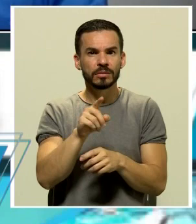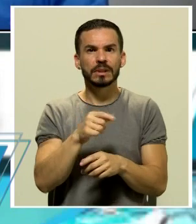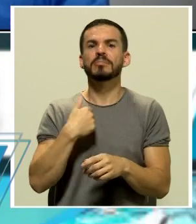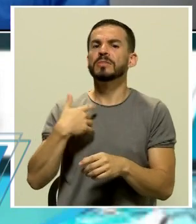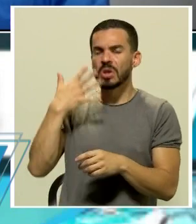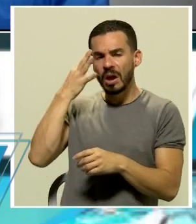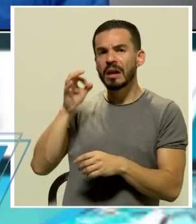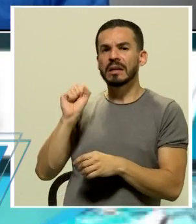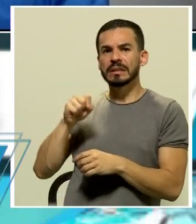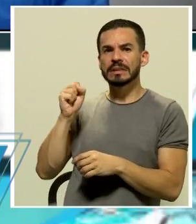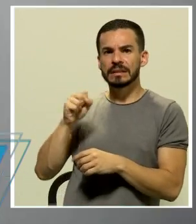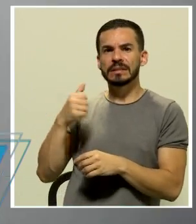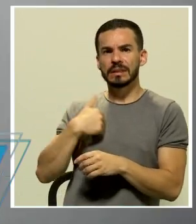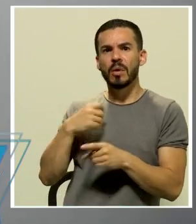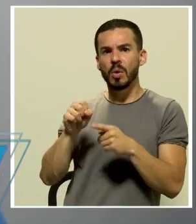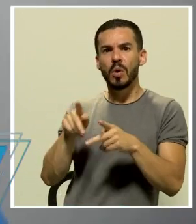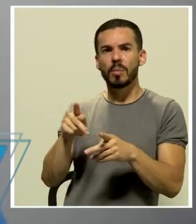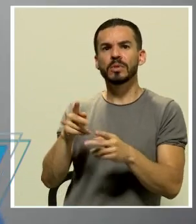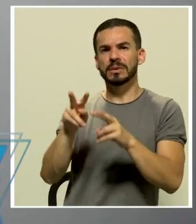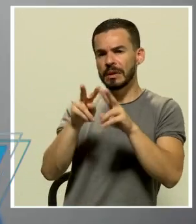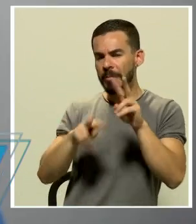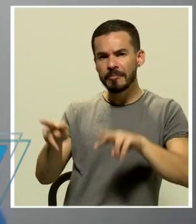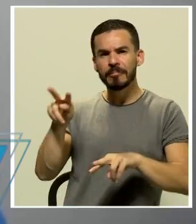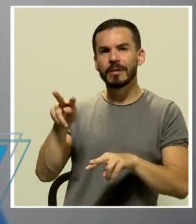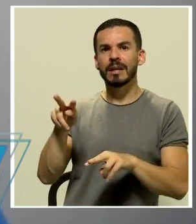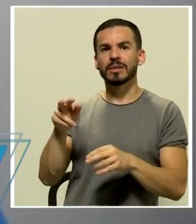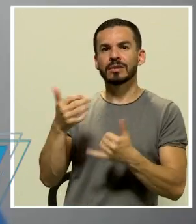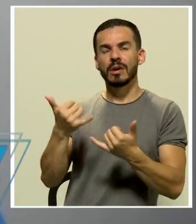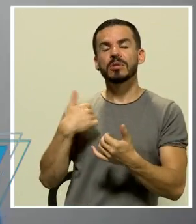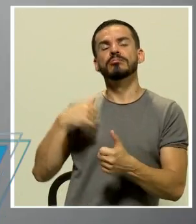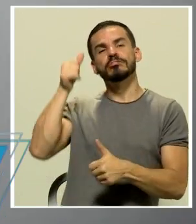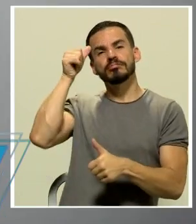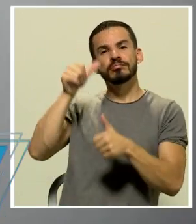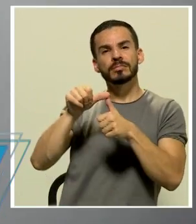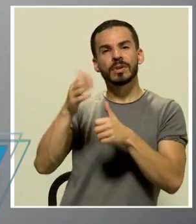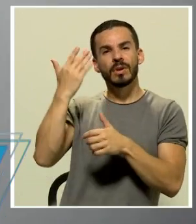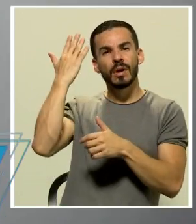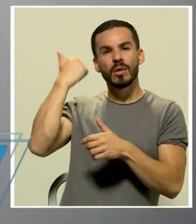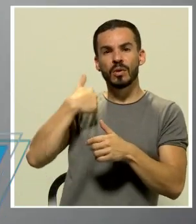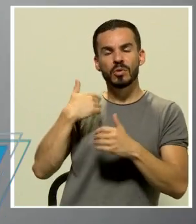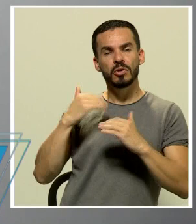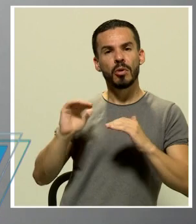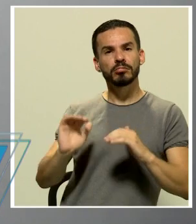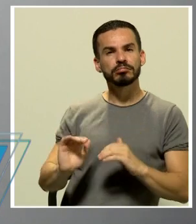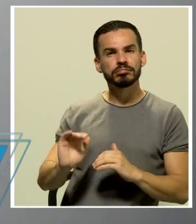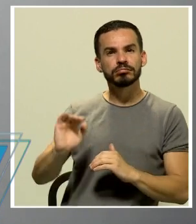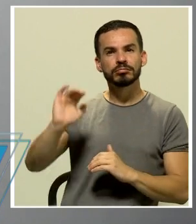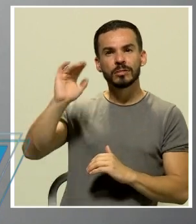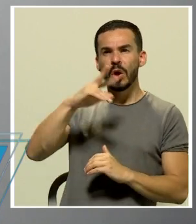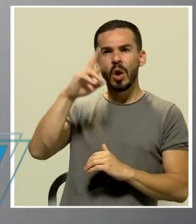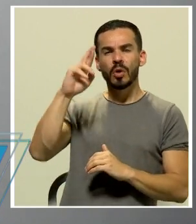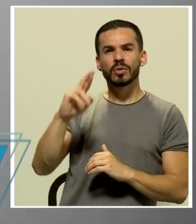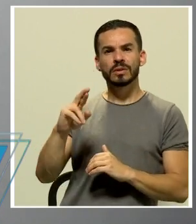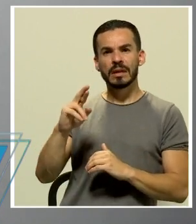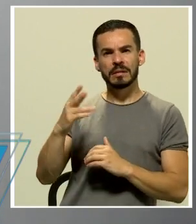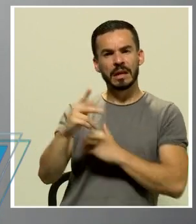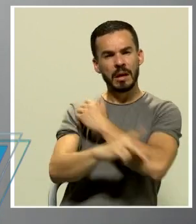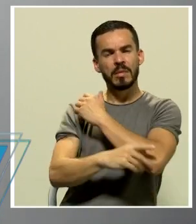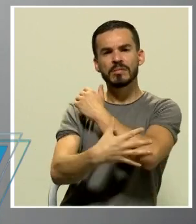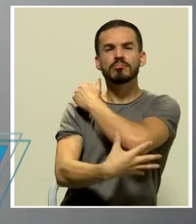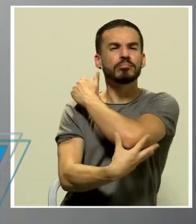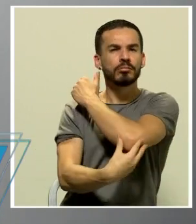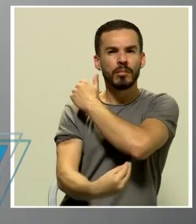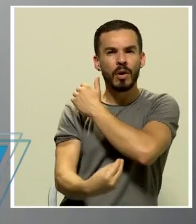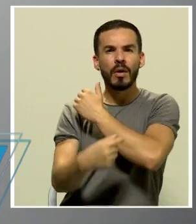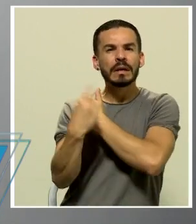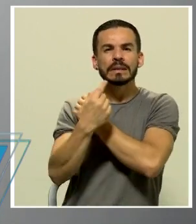sí tenemos una oportunidad muy valiosa. Yo me acuerdo cuando yo estaba creciendo, ¿verdad? Costa Rica era un país muy pobre y siempre